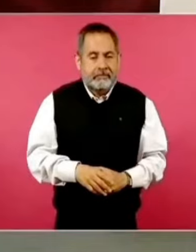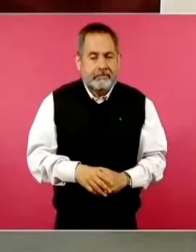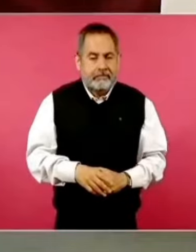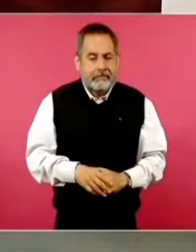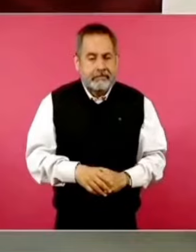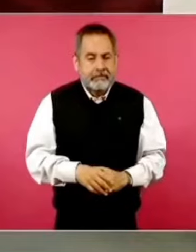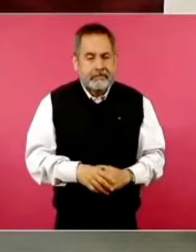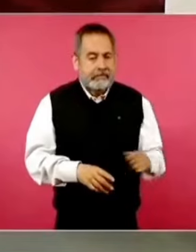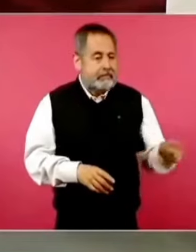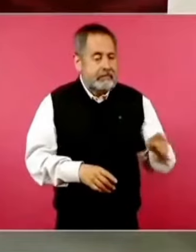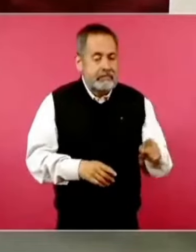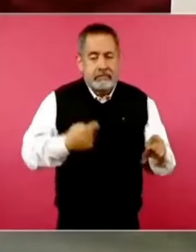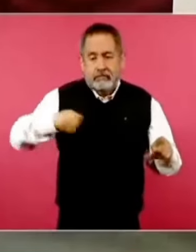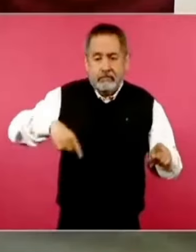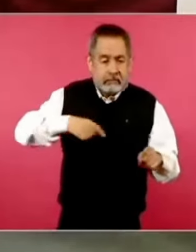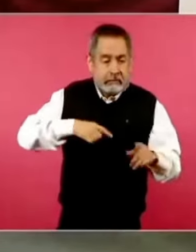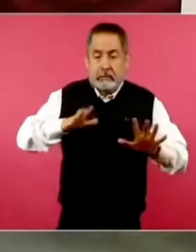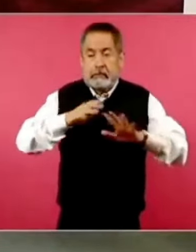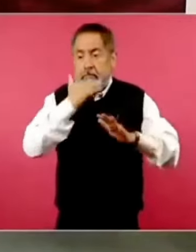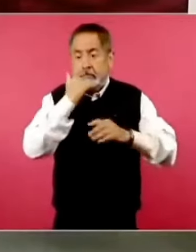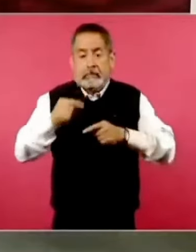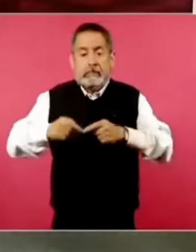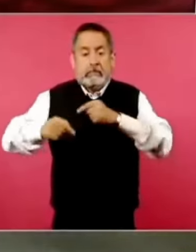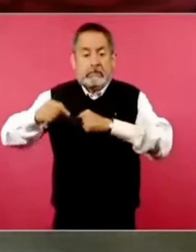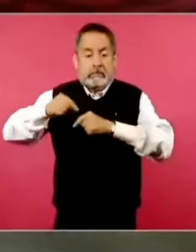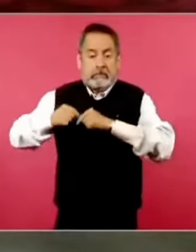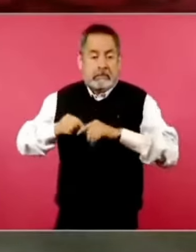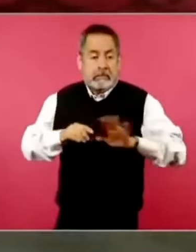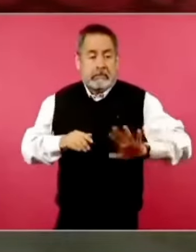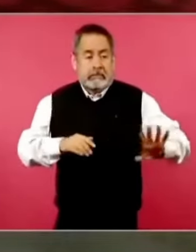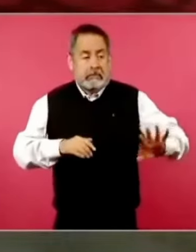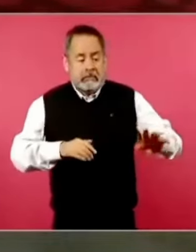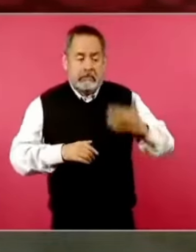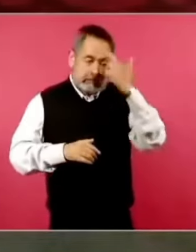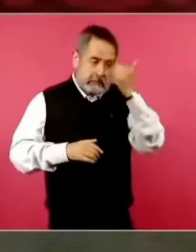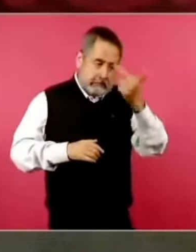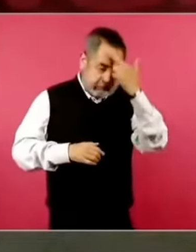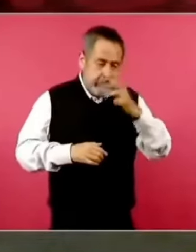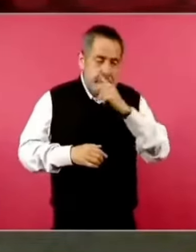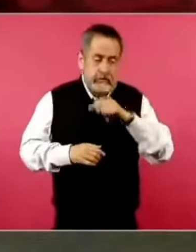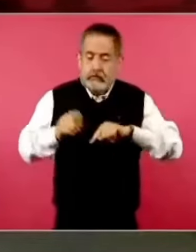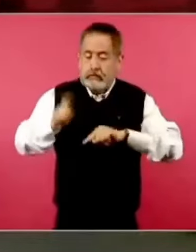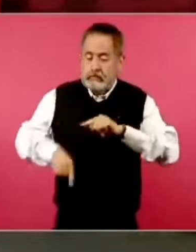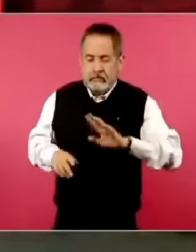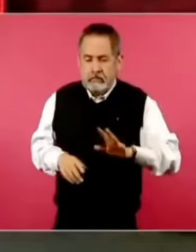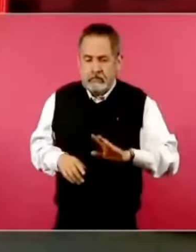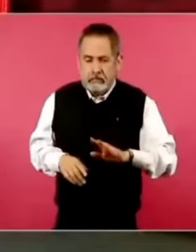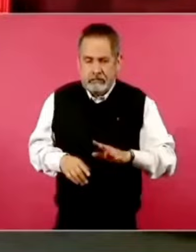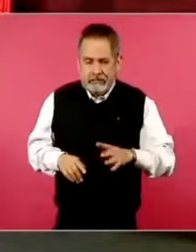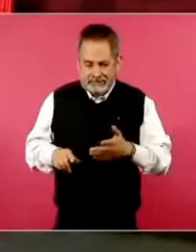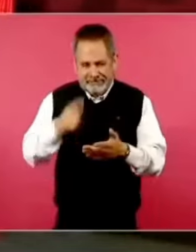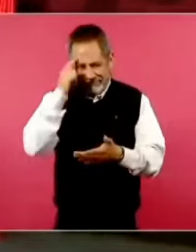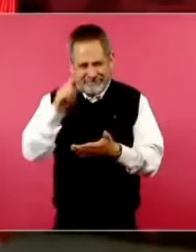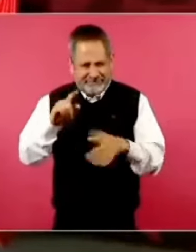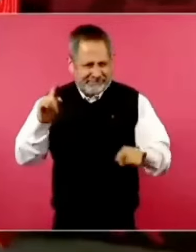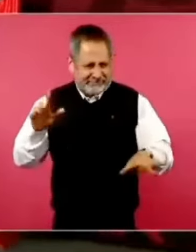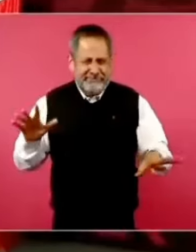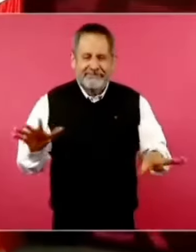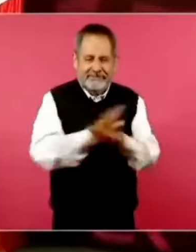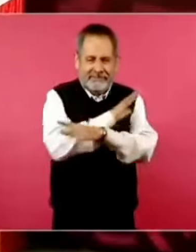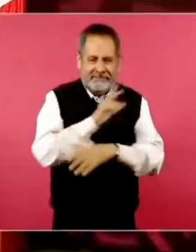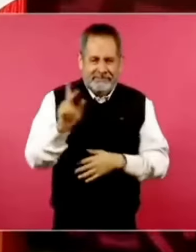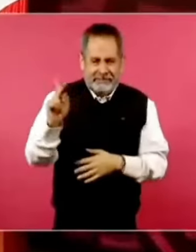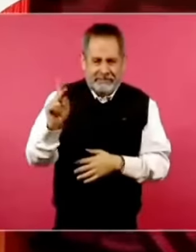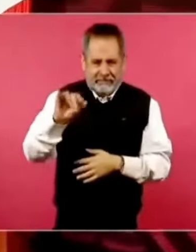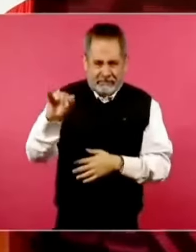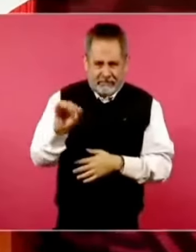vamos a dar marcha atrás al propósito de reformar el Poder Judicial,